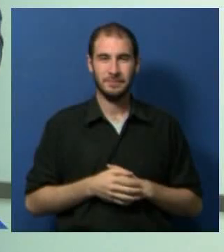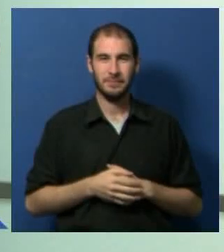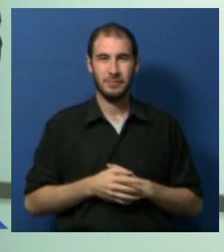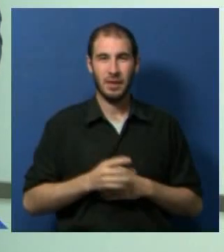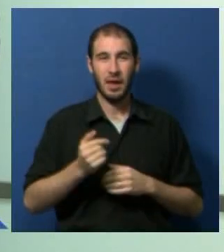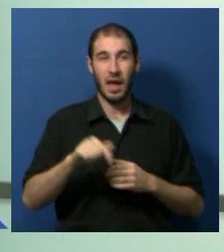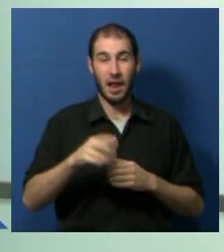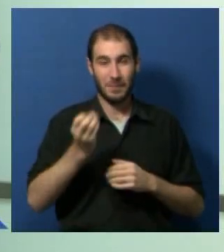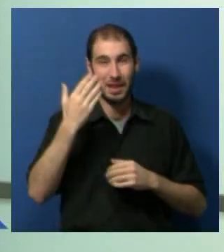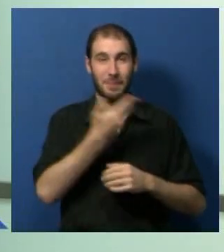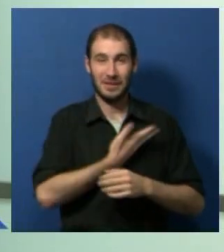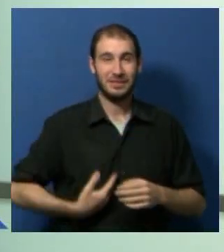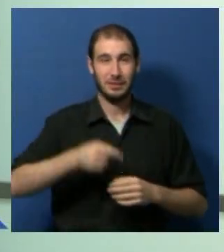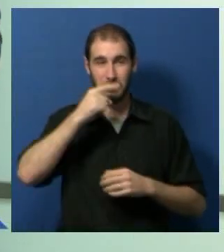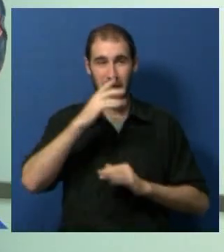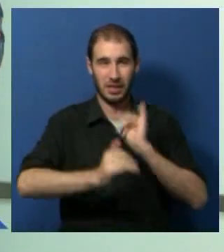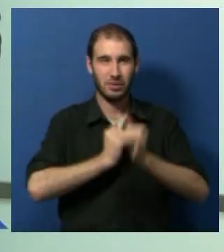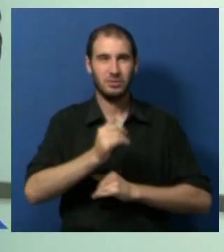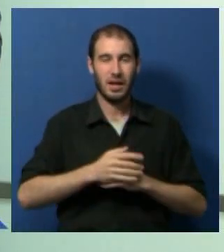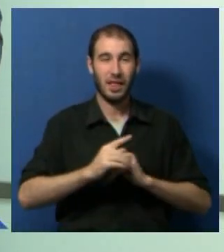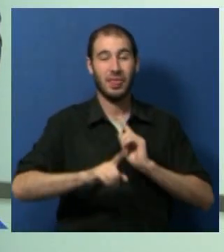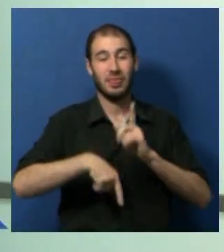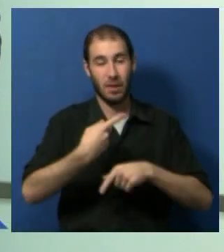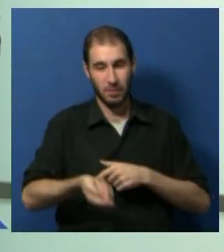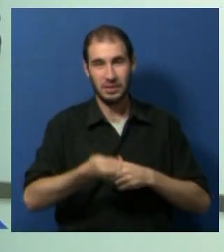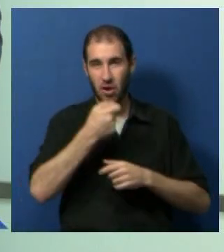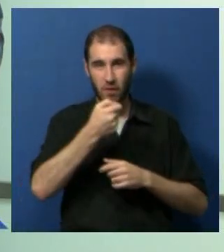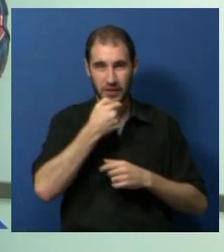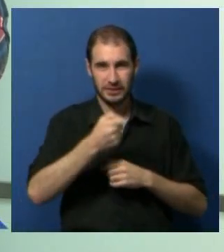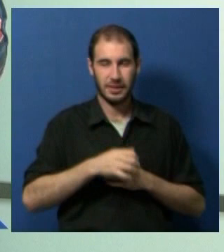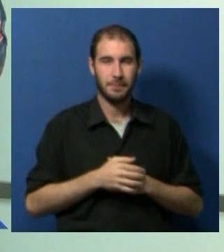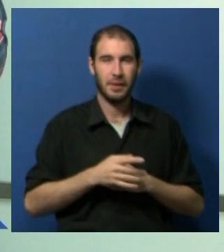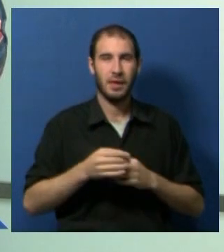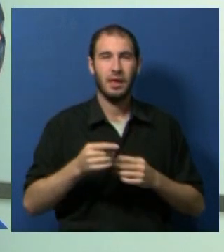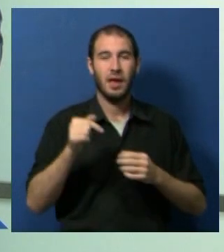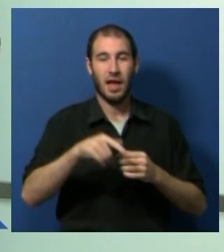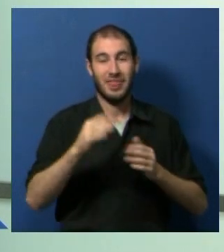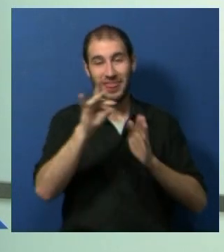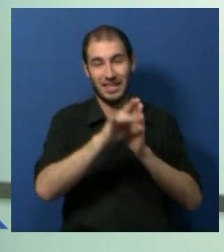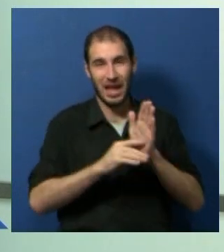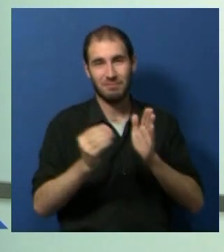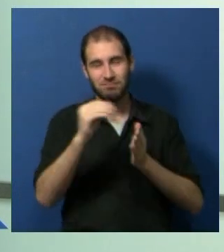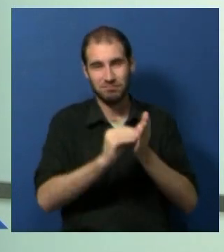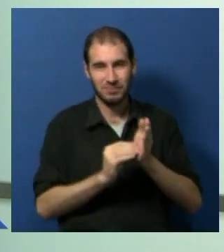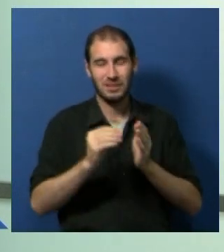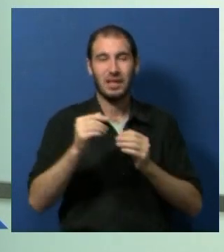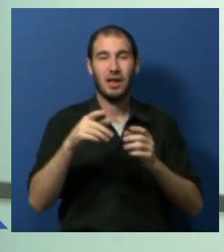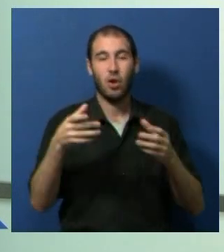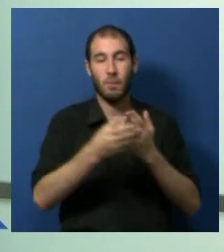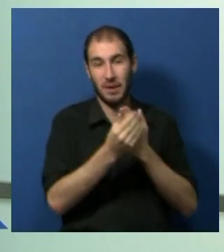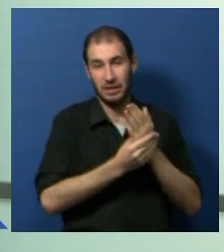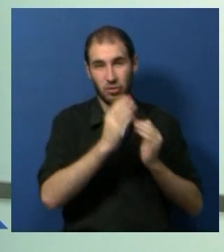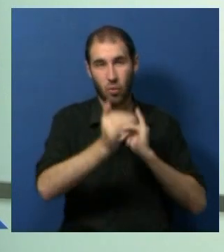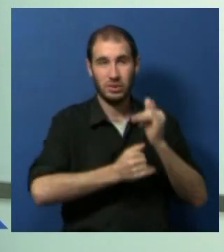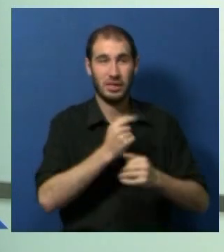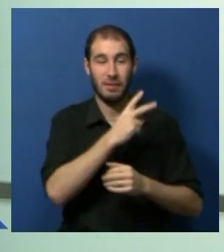Lo hizo por la mañana el presidente Mauricio Macri. Posteriormente, en conferencia de prensa, ampliaron en detalles funcionarios de su gabinete,